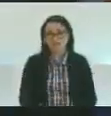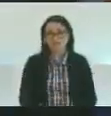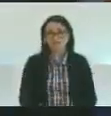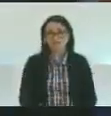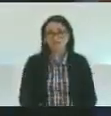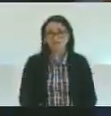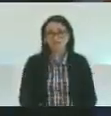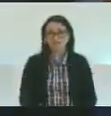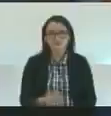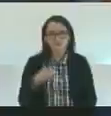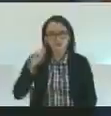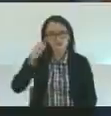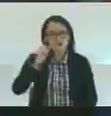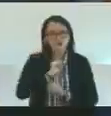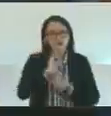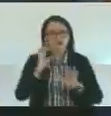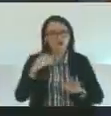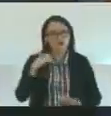Lo recuerdo clarito.